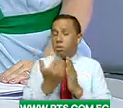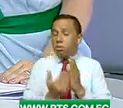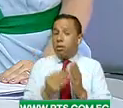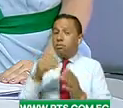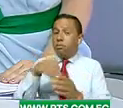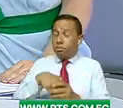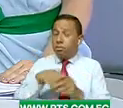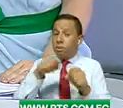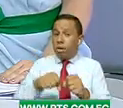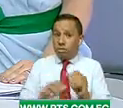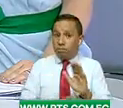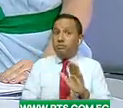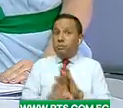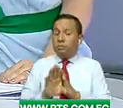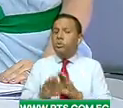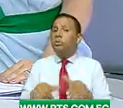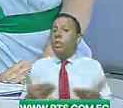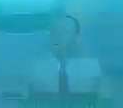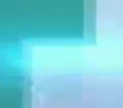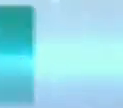empresarias exitosas.